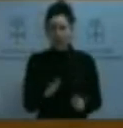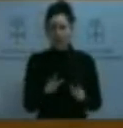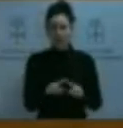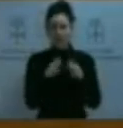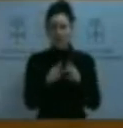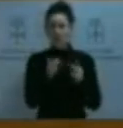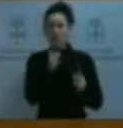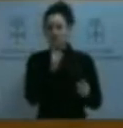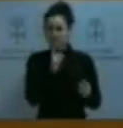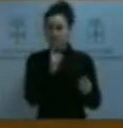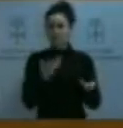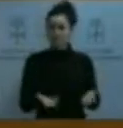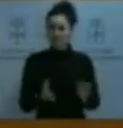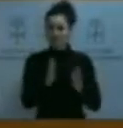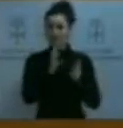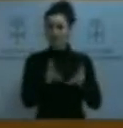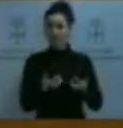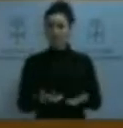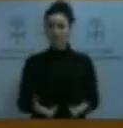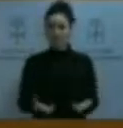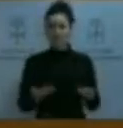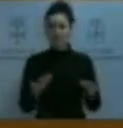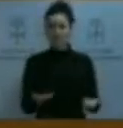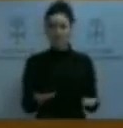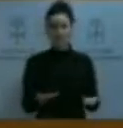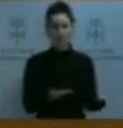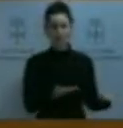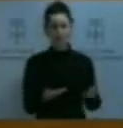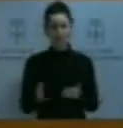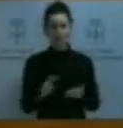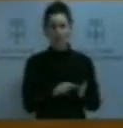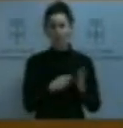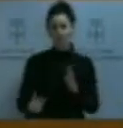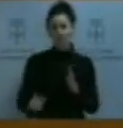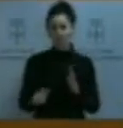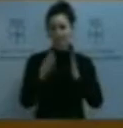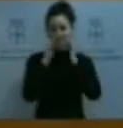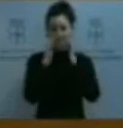la realidad tecnológica, un fenómeno que era absolutamente